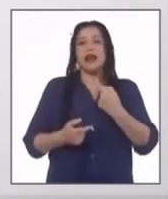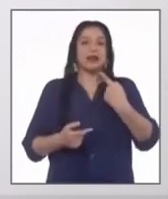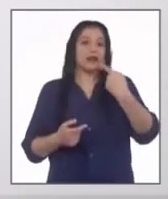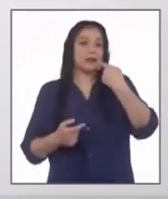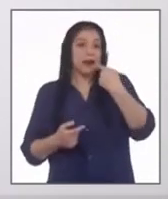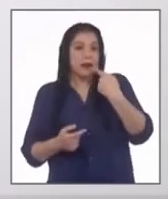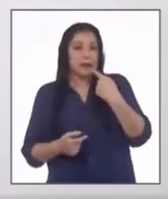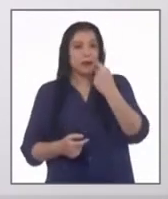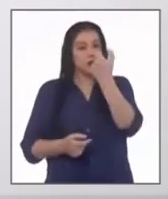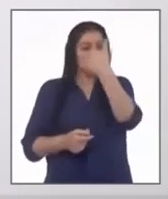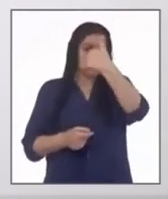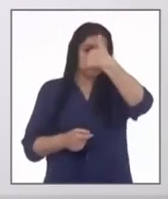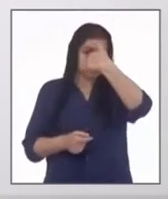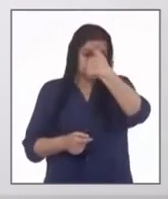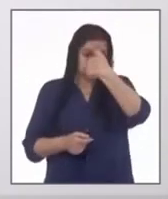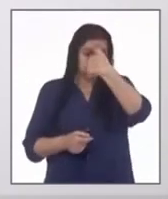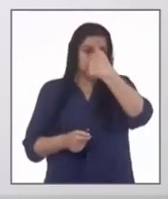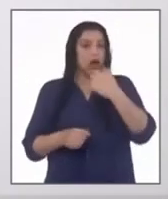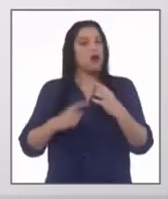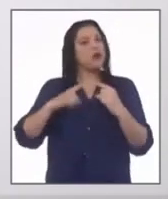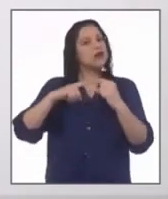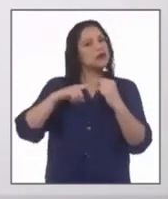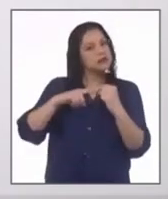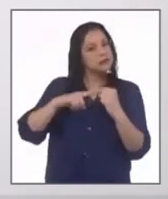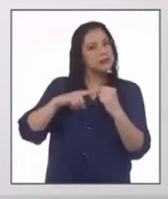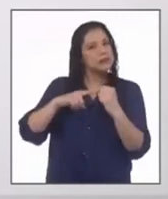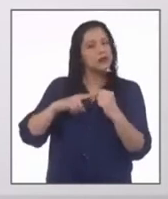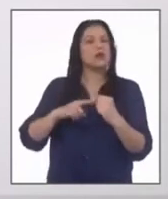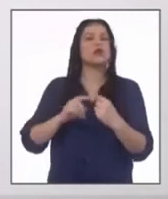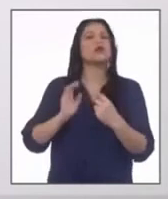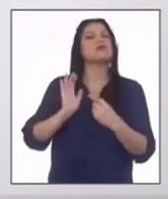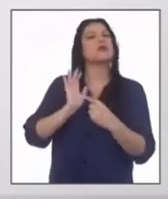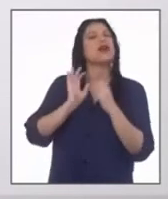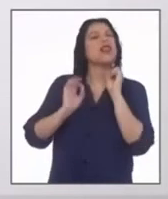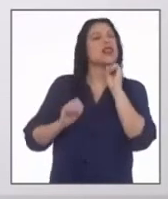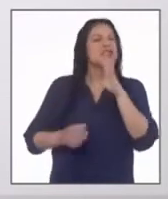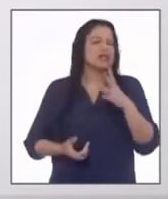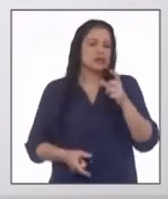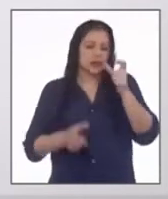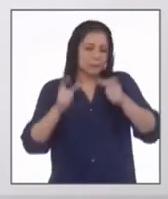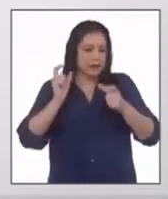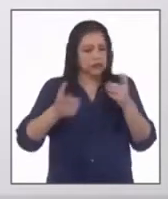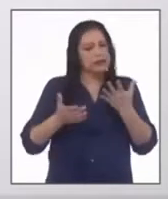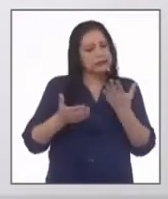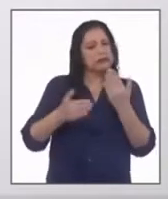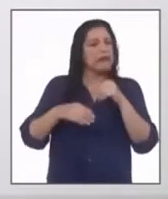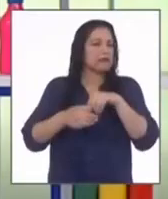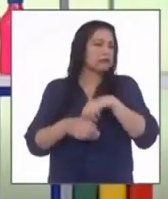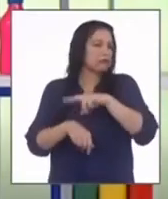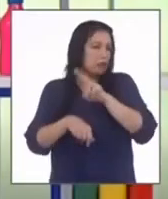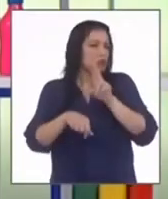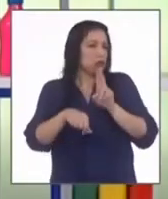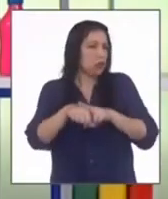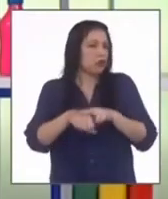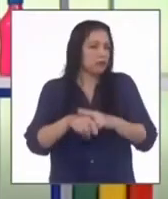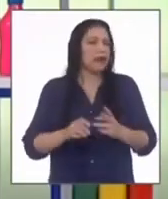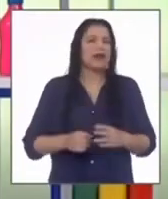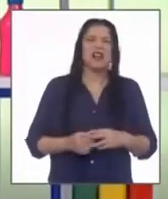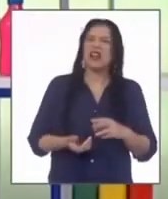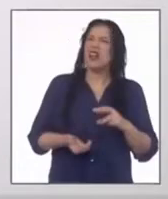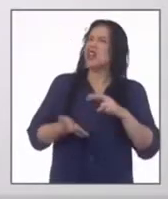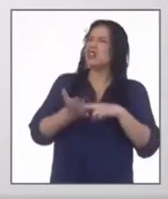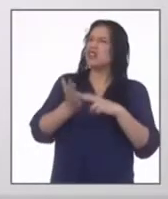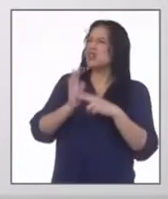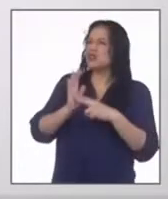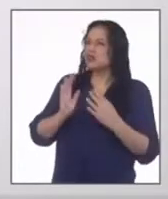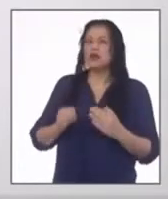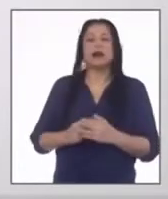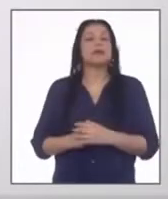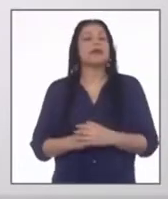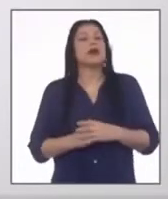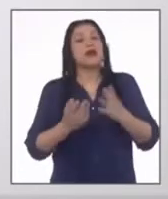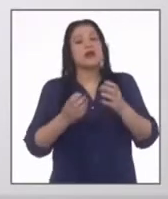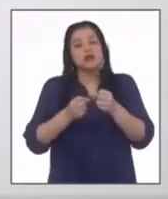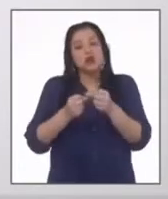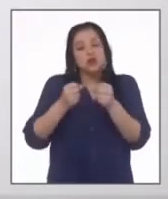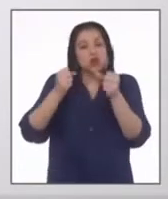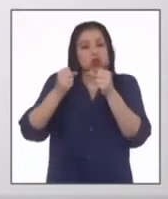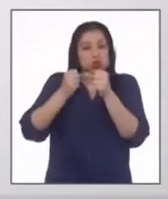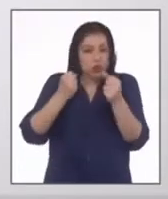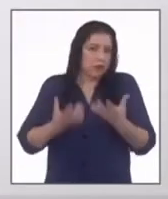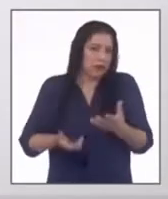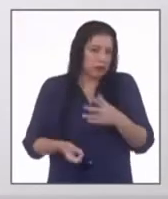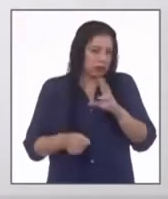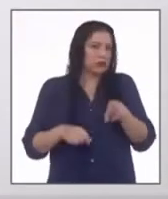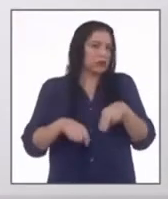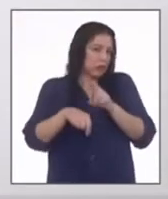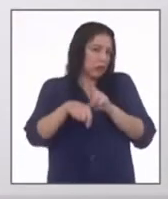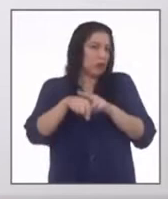el oxímetro nos indican si una persona está dentro de parámetros normales. ¿Qué es eso, profesora? Son valores habituales